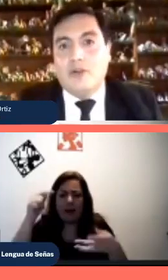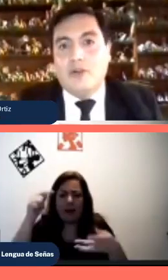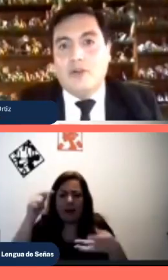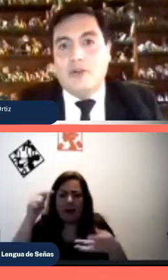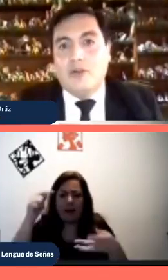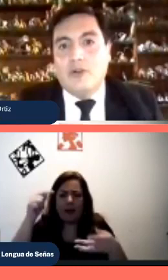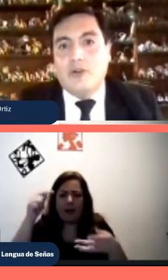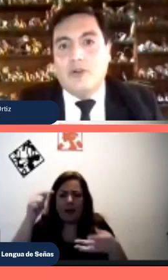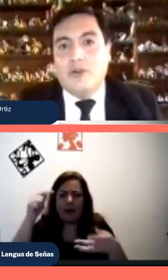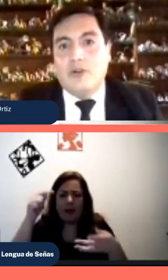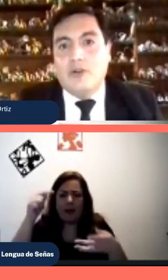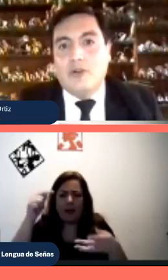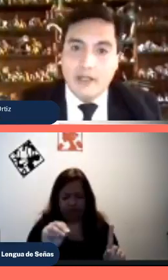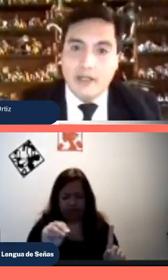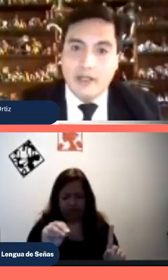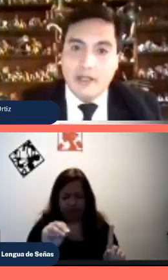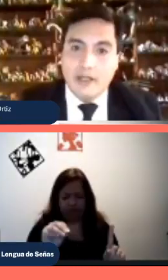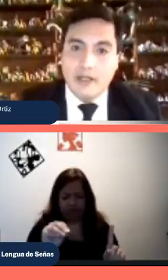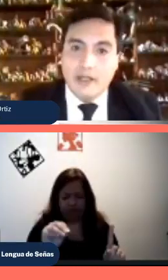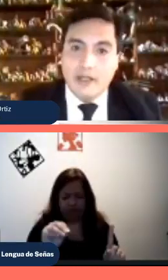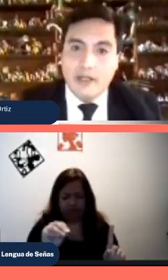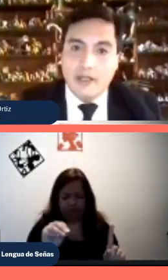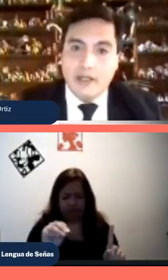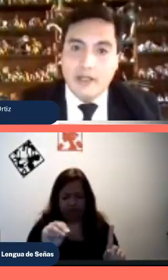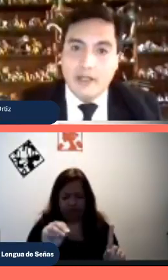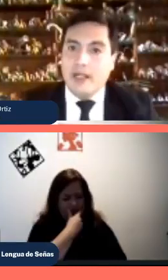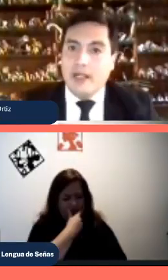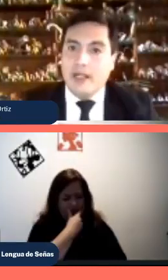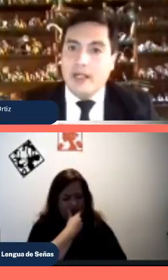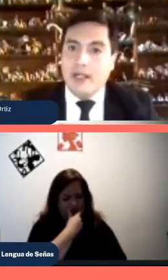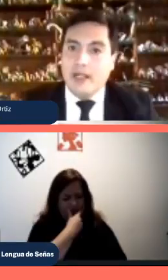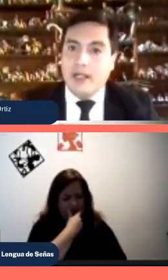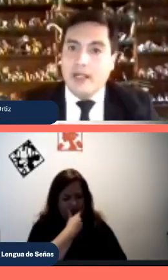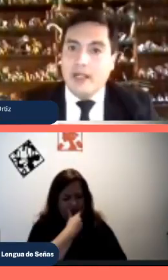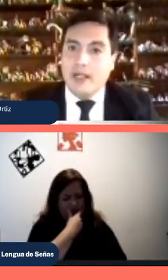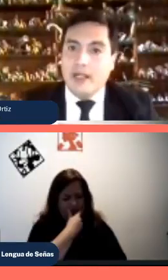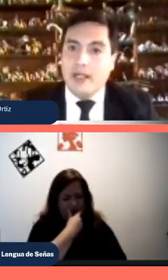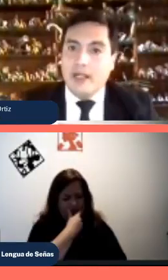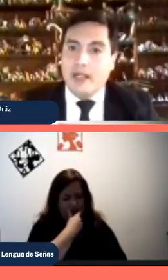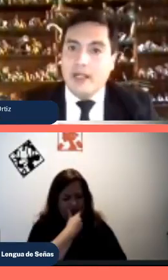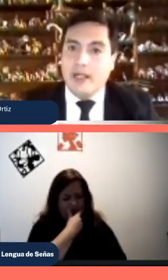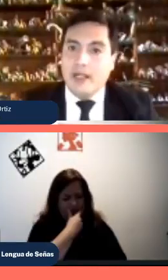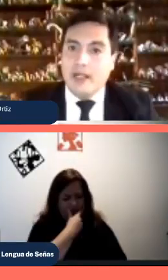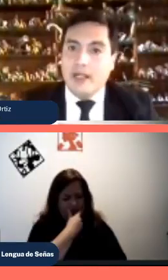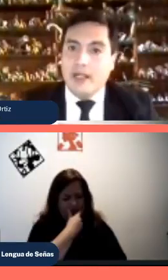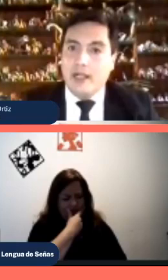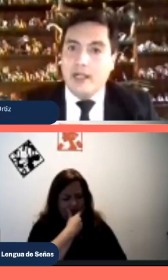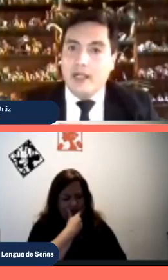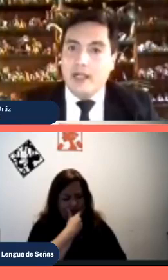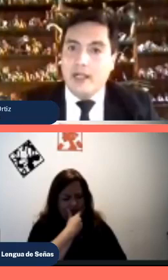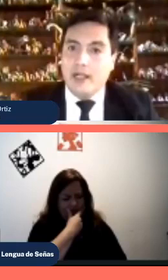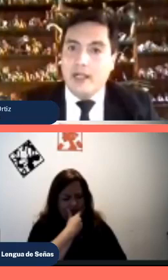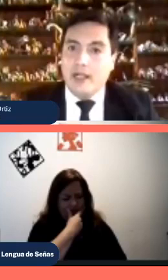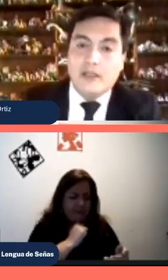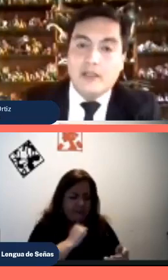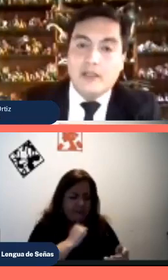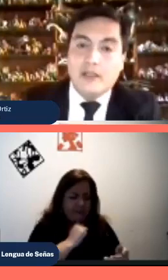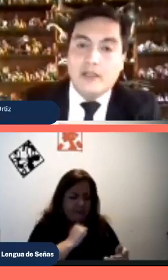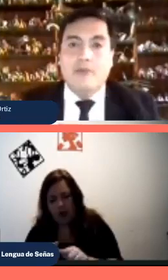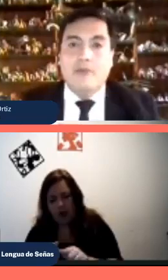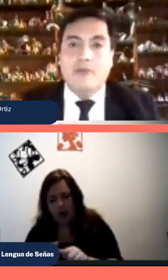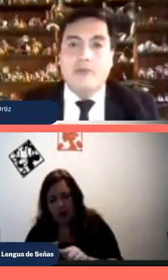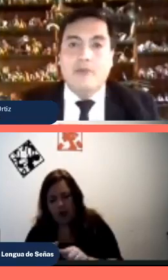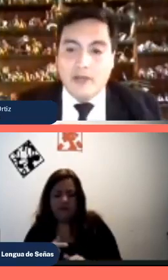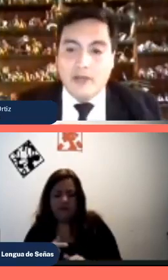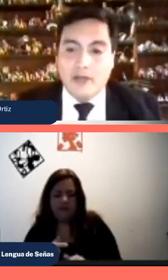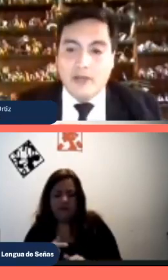queda incómodo. En cualquier lugar dentro del gran árbol de la vida de los dinosaurios, donde se coloque, queda